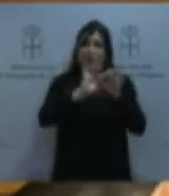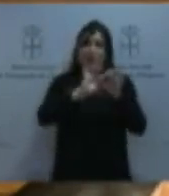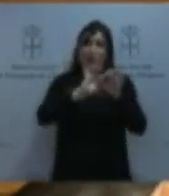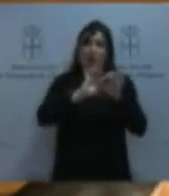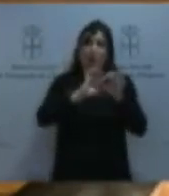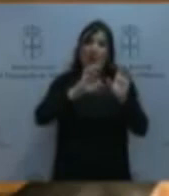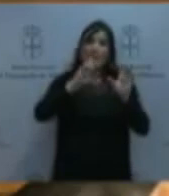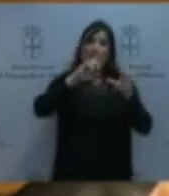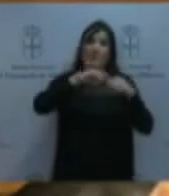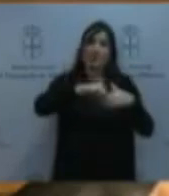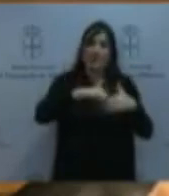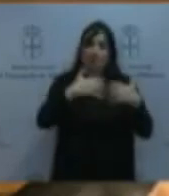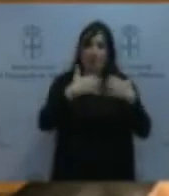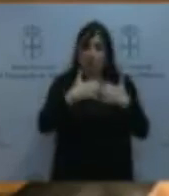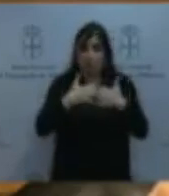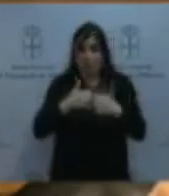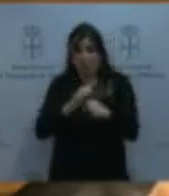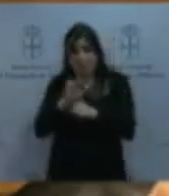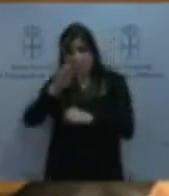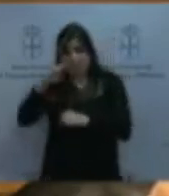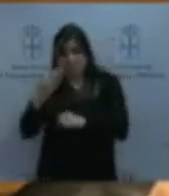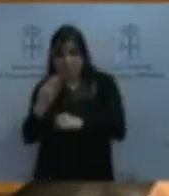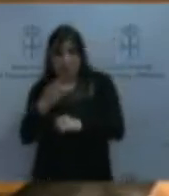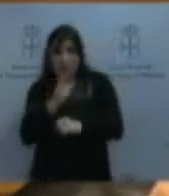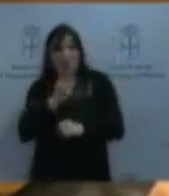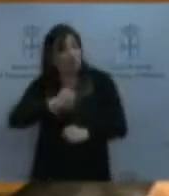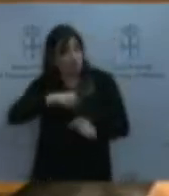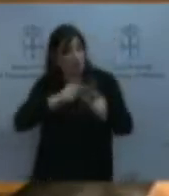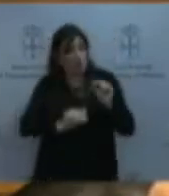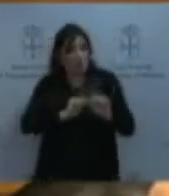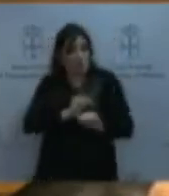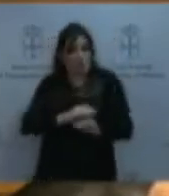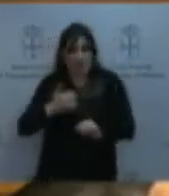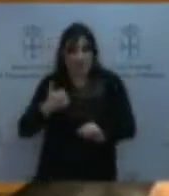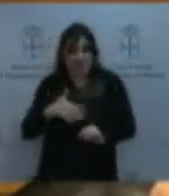lo cumplimos. Si va usted al número de empresas que se han creado, que son